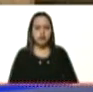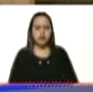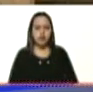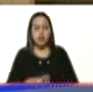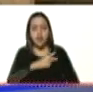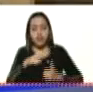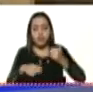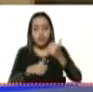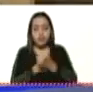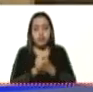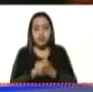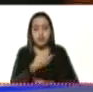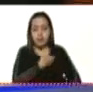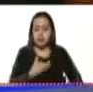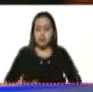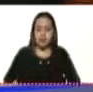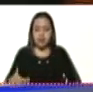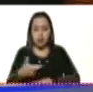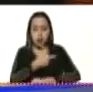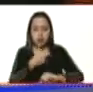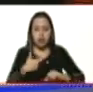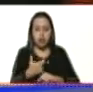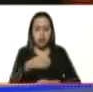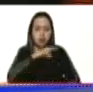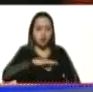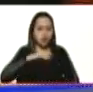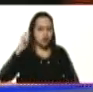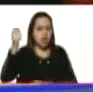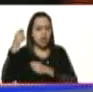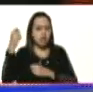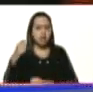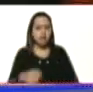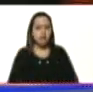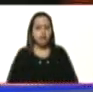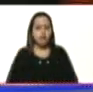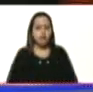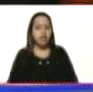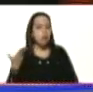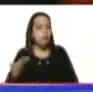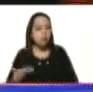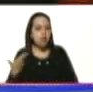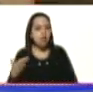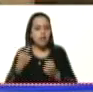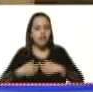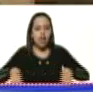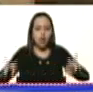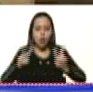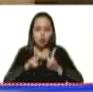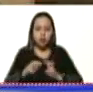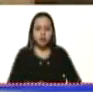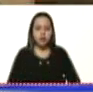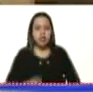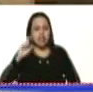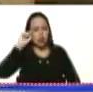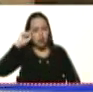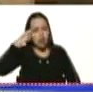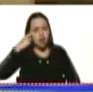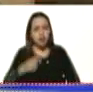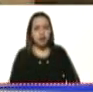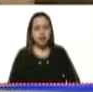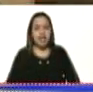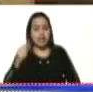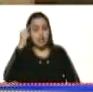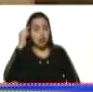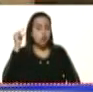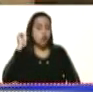de gobierno para el socialismo. Qué importante los valores, lo recordábamos el Día de la